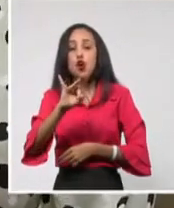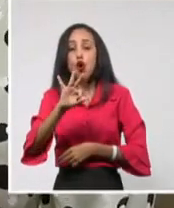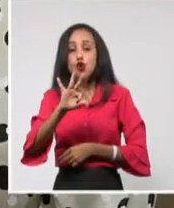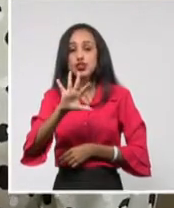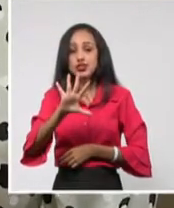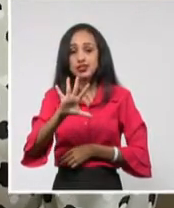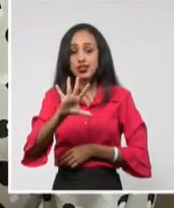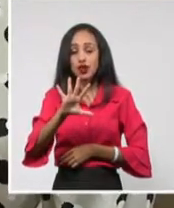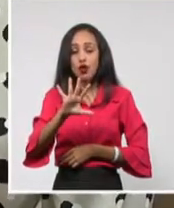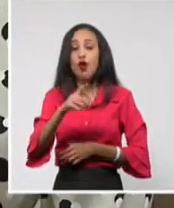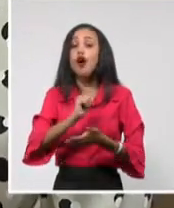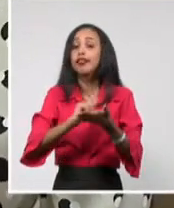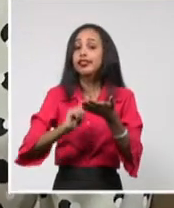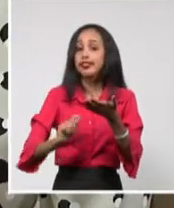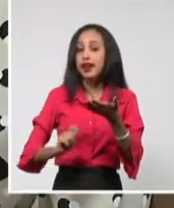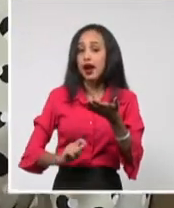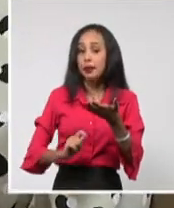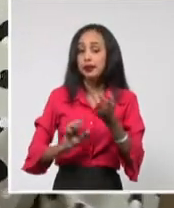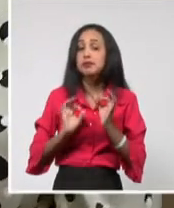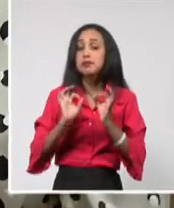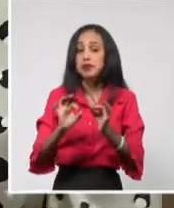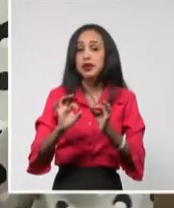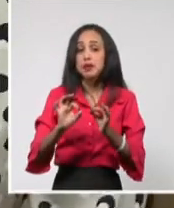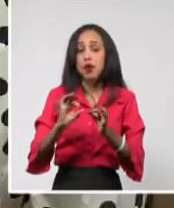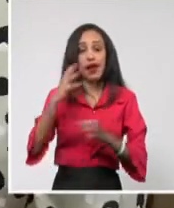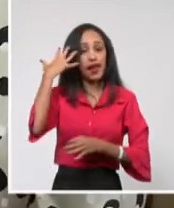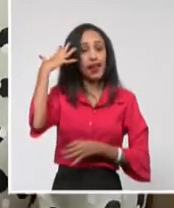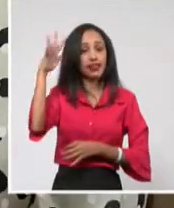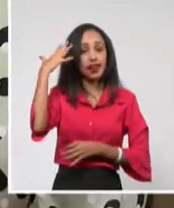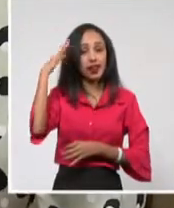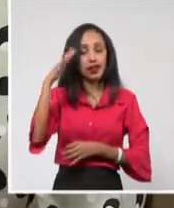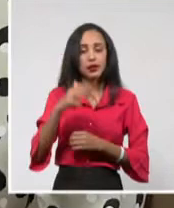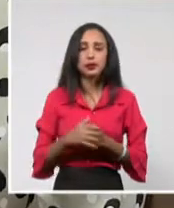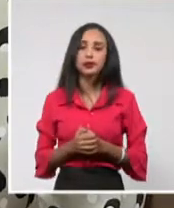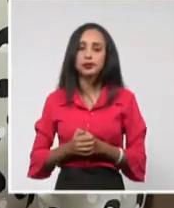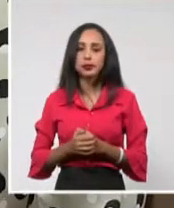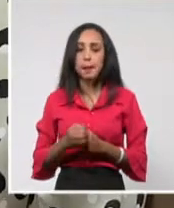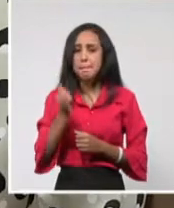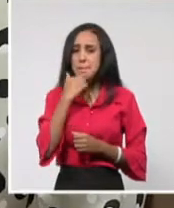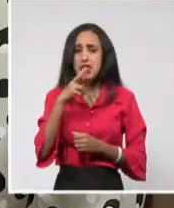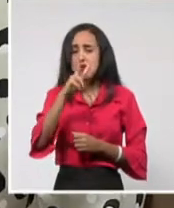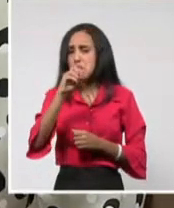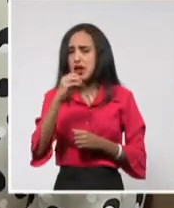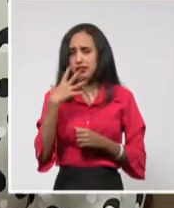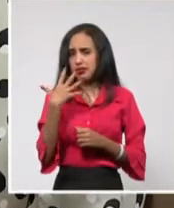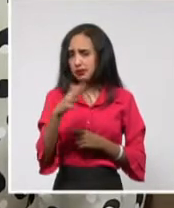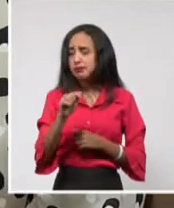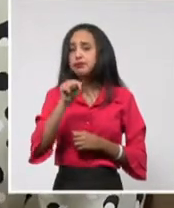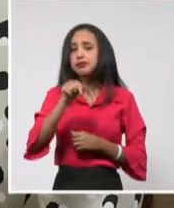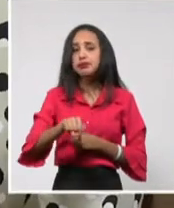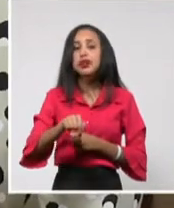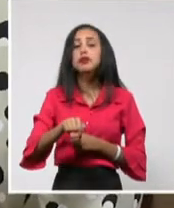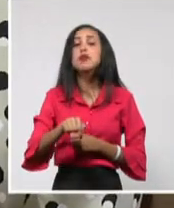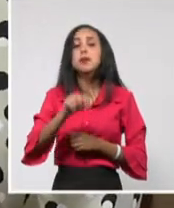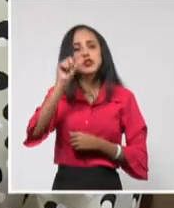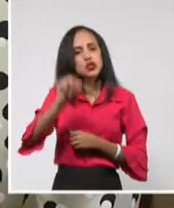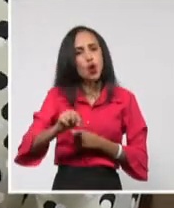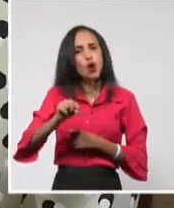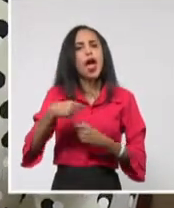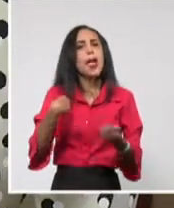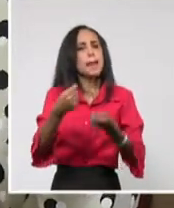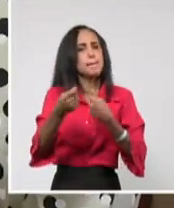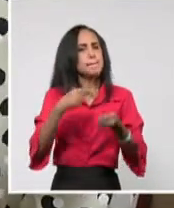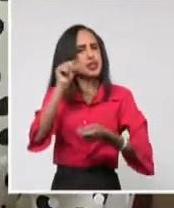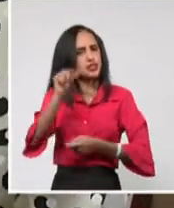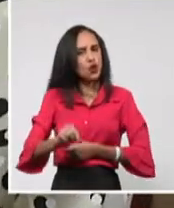trámites a las modalidades de inversión extranjera. Además, se han recibido más de una treintena de intereses de potenciales inversionistas relacionados con